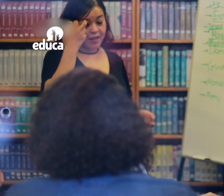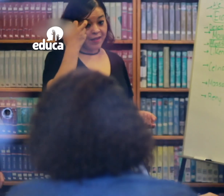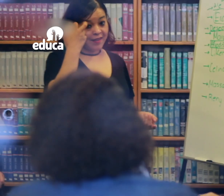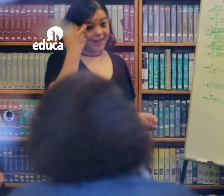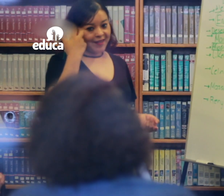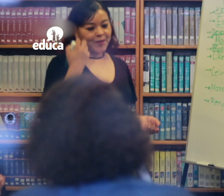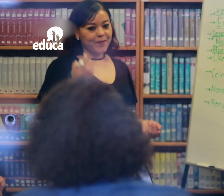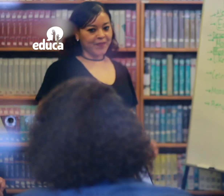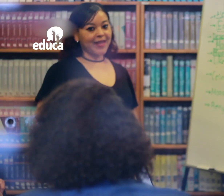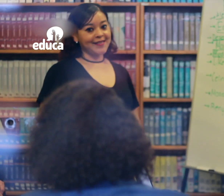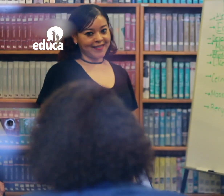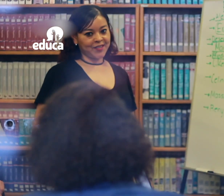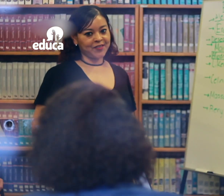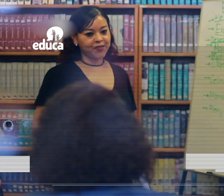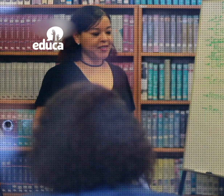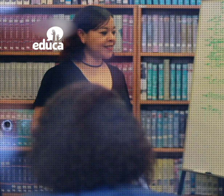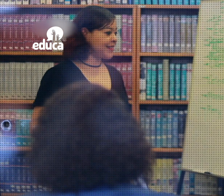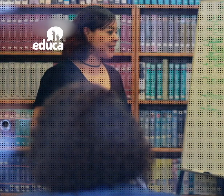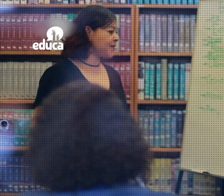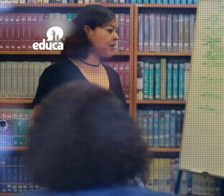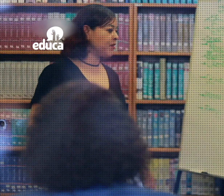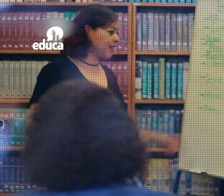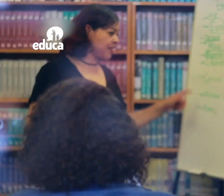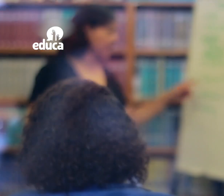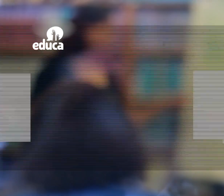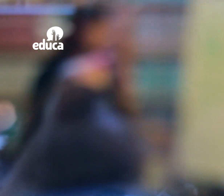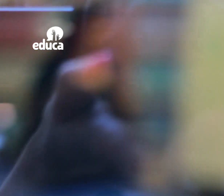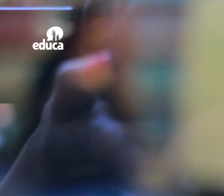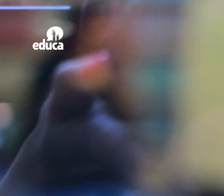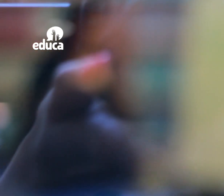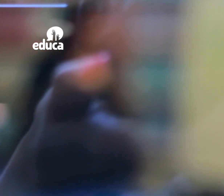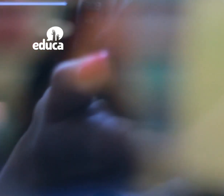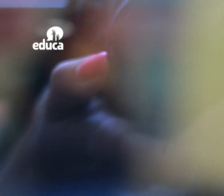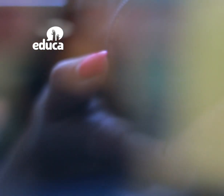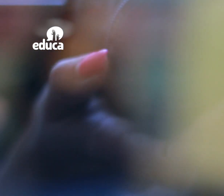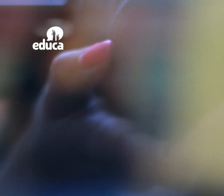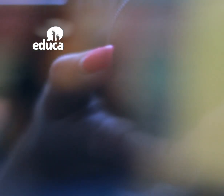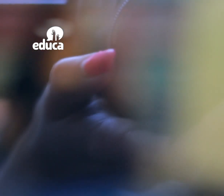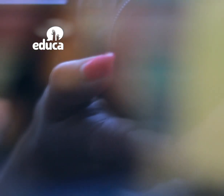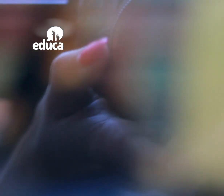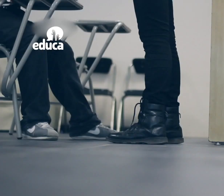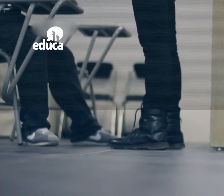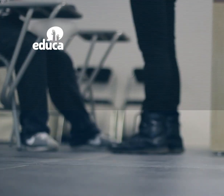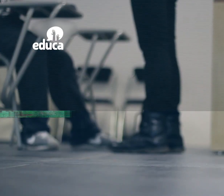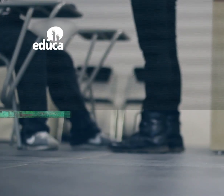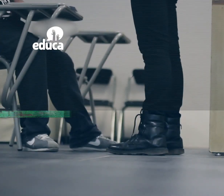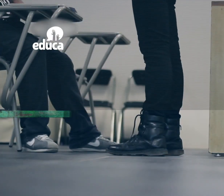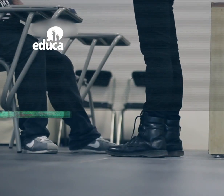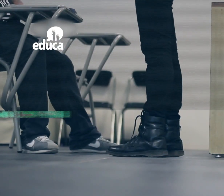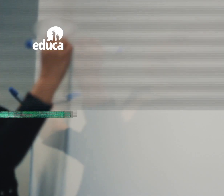alteración tiene que ver con la posibilidad de cambiar el mundo interior y el mundo exterior.